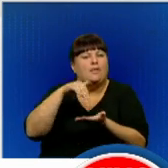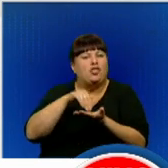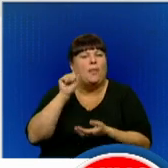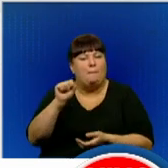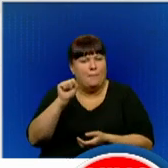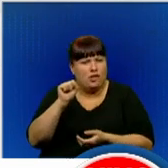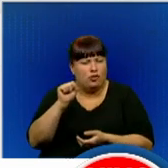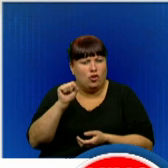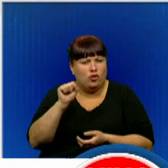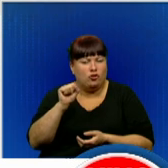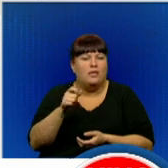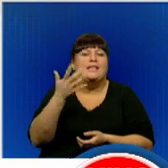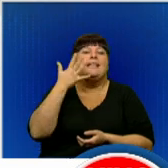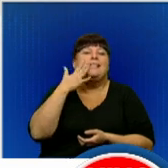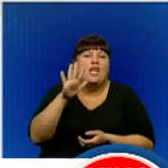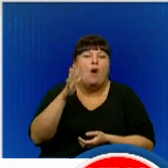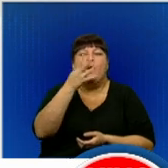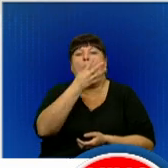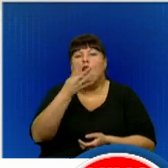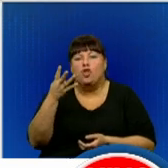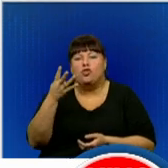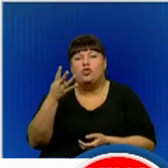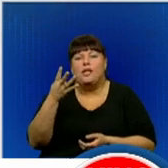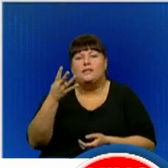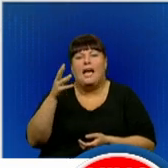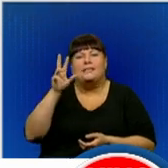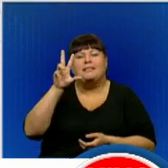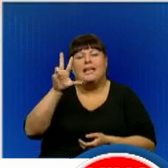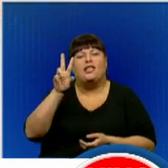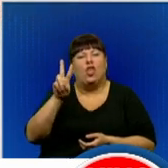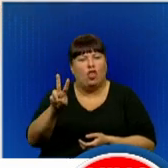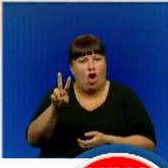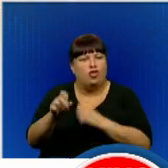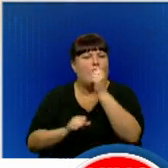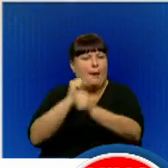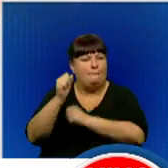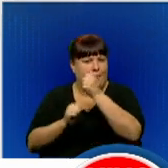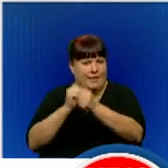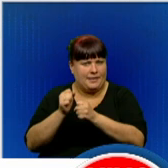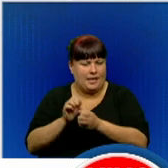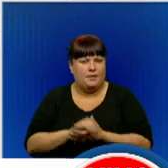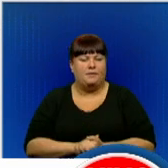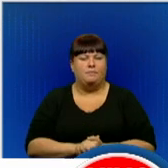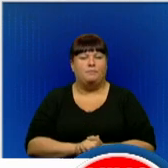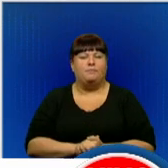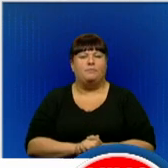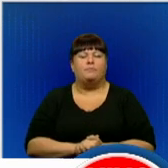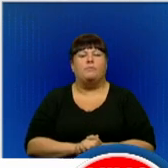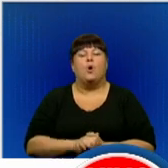pesos 5 mil 432 empresas el